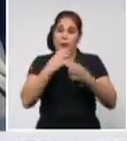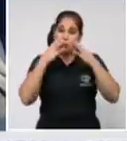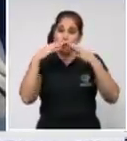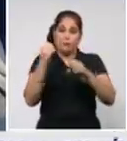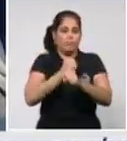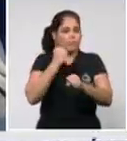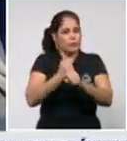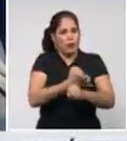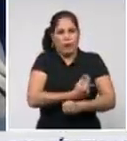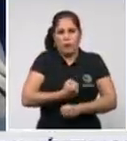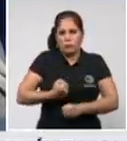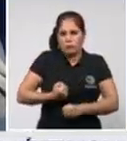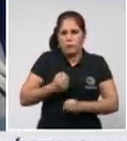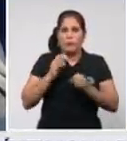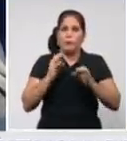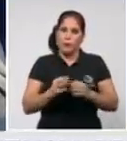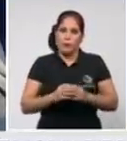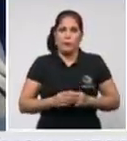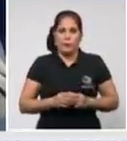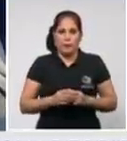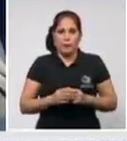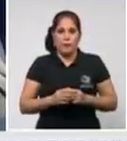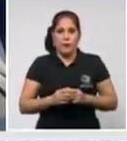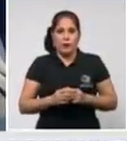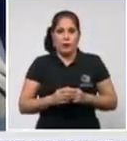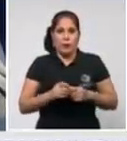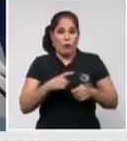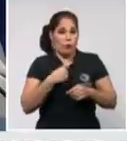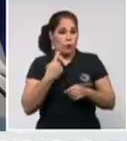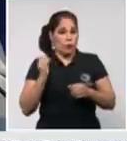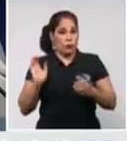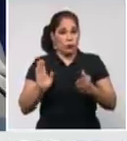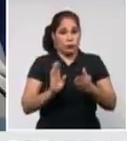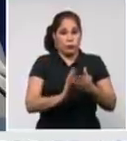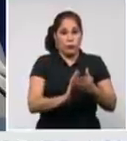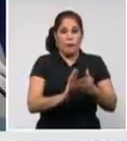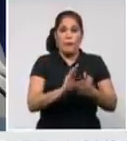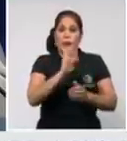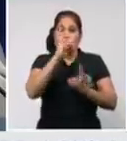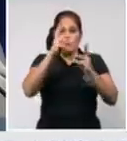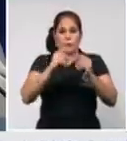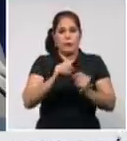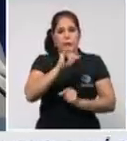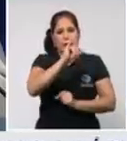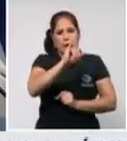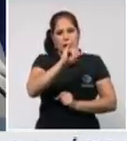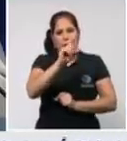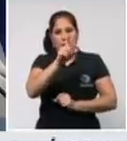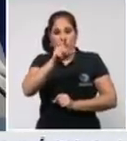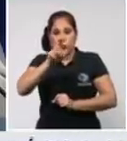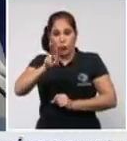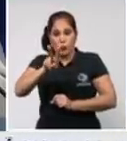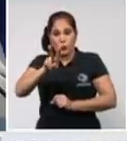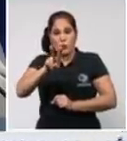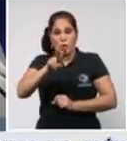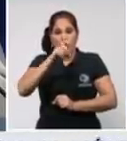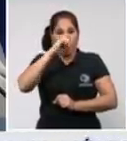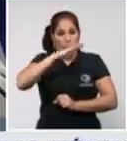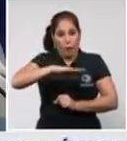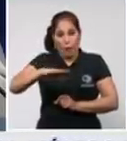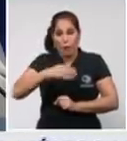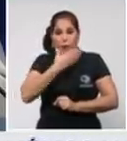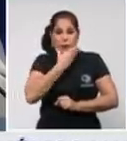Han hecho un trabajo encomiable. Ya llevamos, las cifras de hoy son 612 casos en